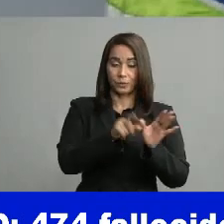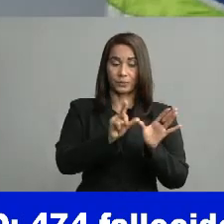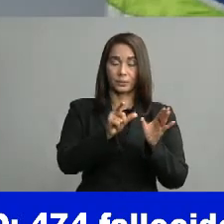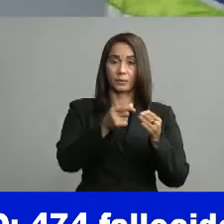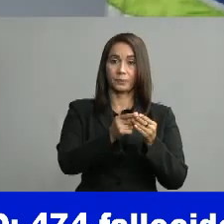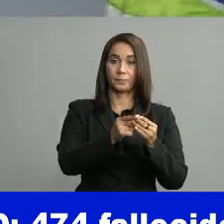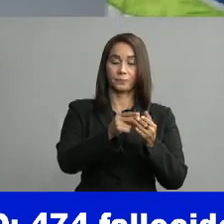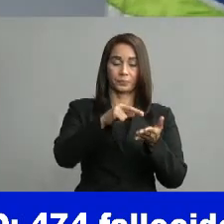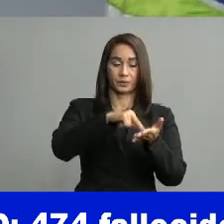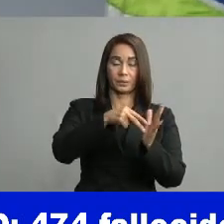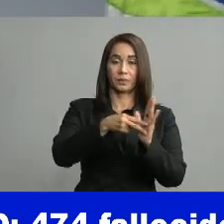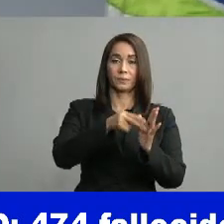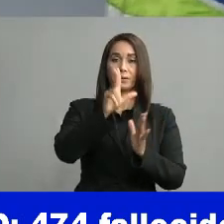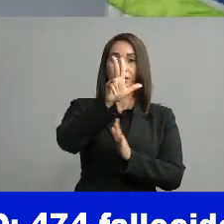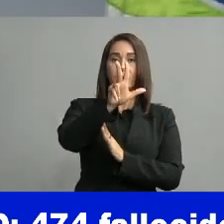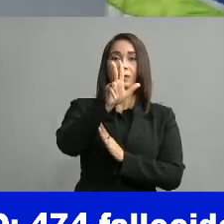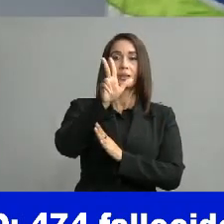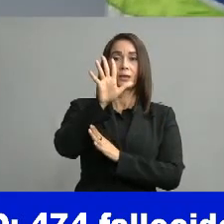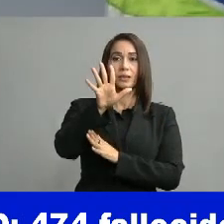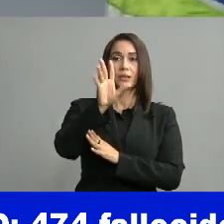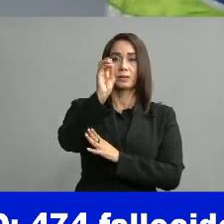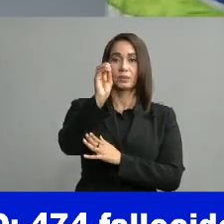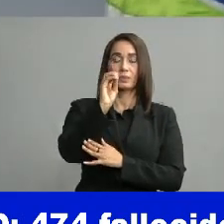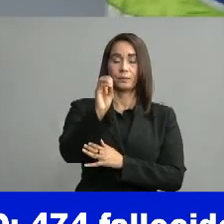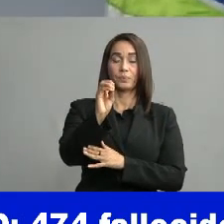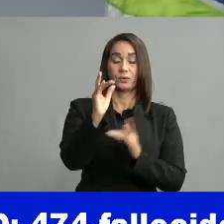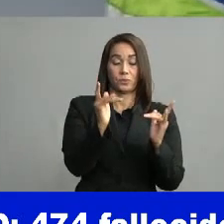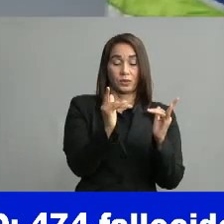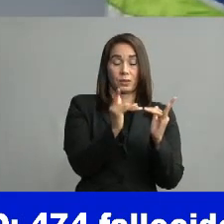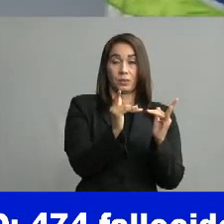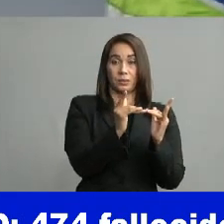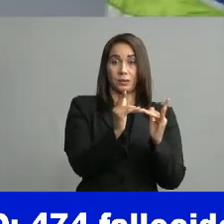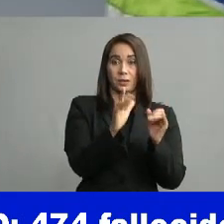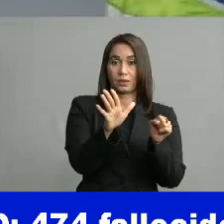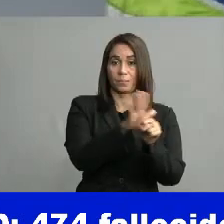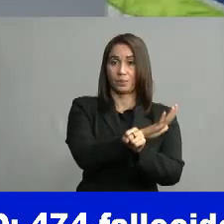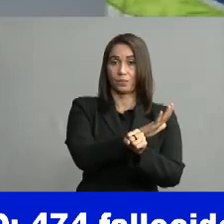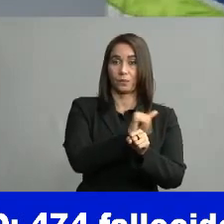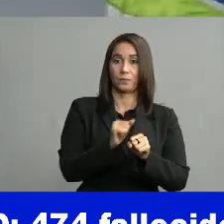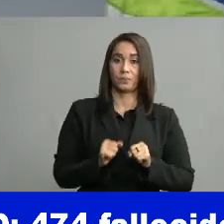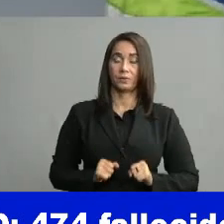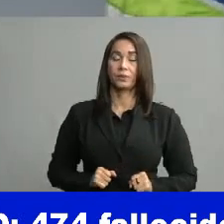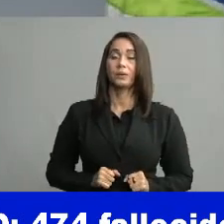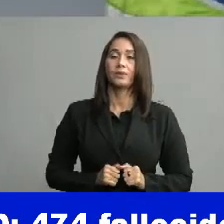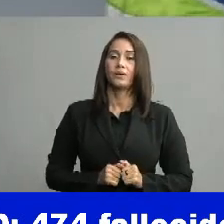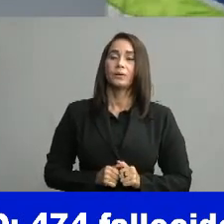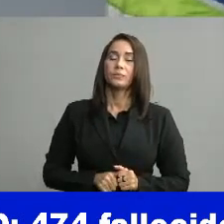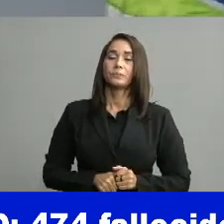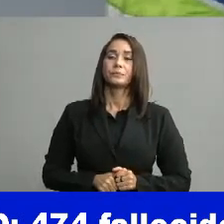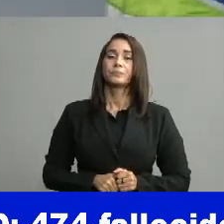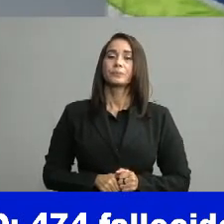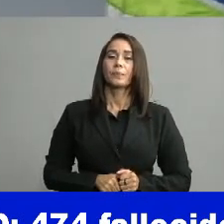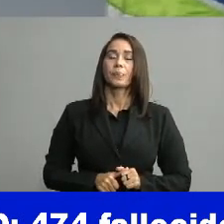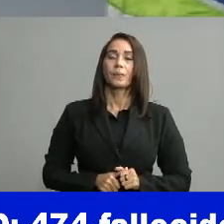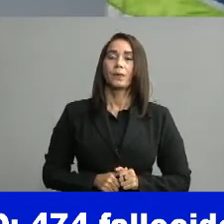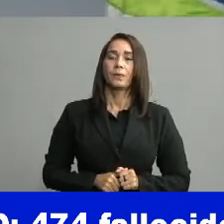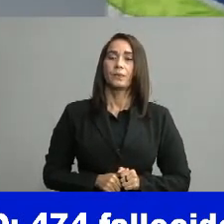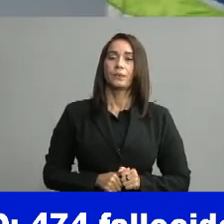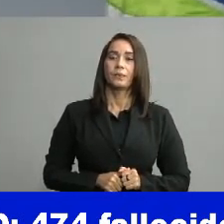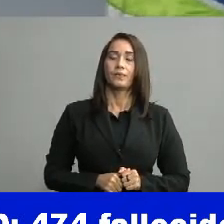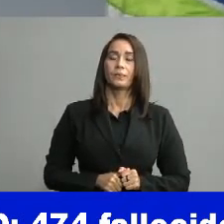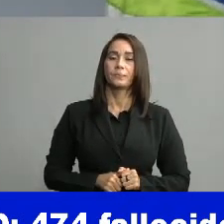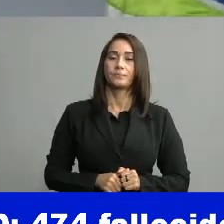representan el 35% de las camas hospitalizadas. De modo pues